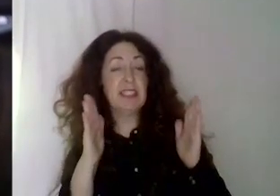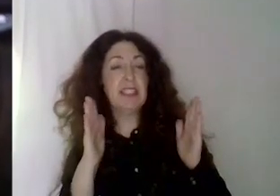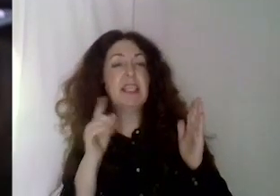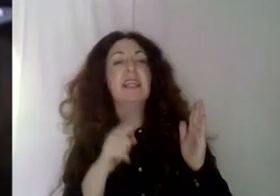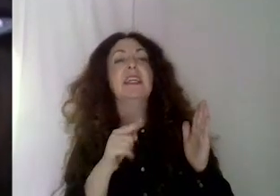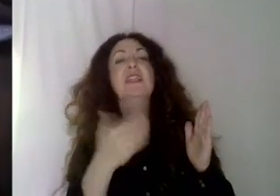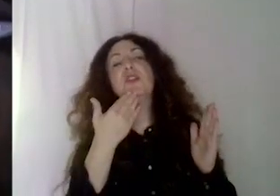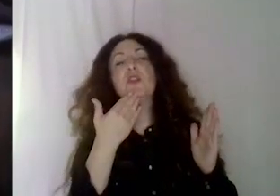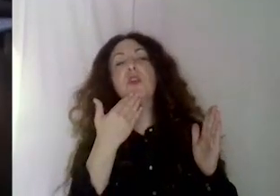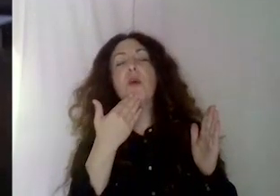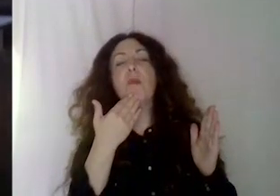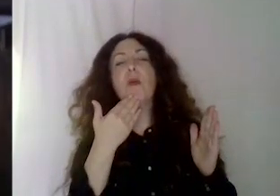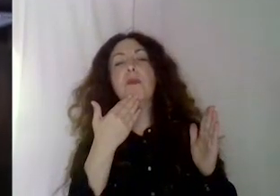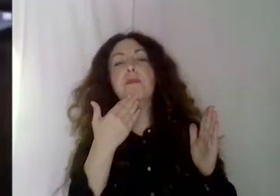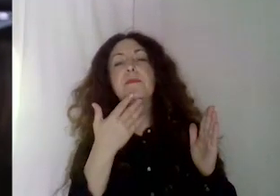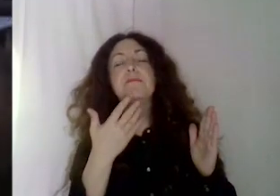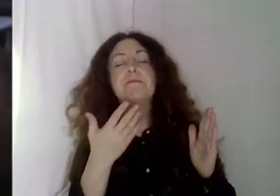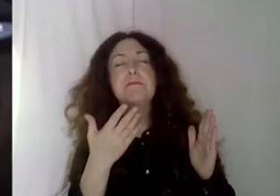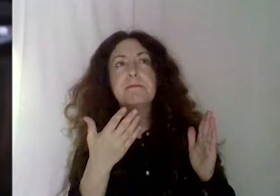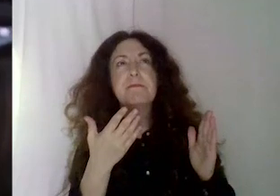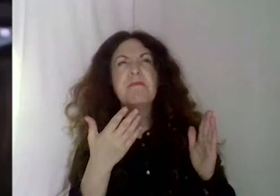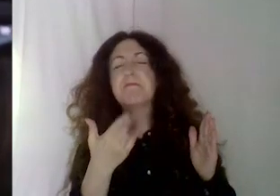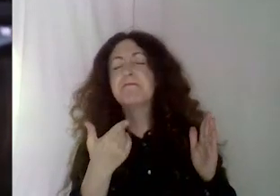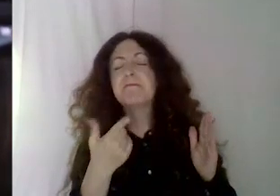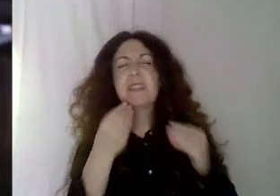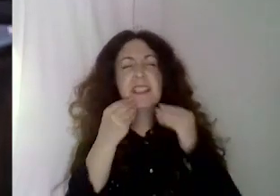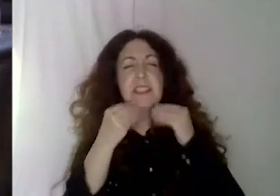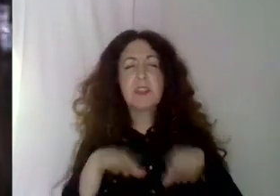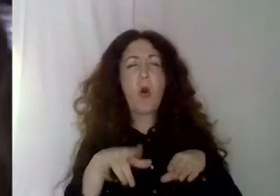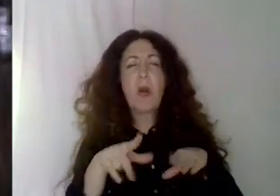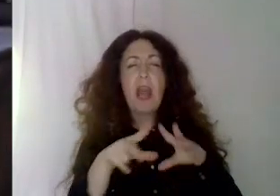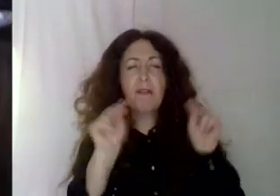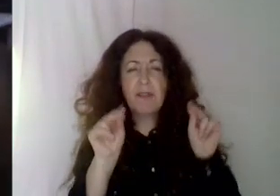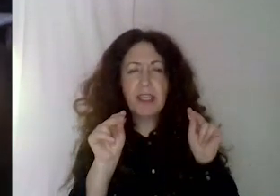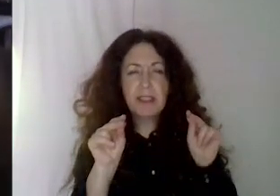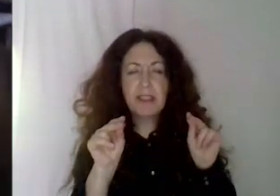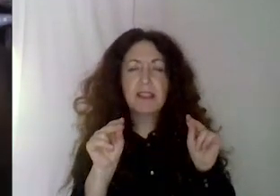tentación de dejar la historia. De hecho,